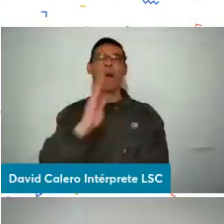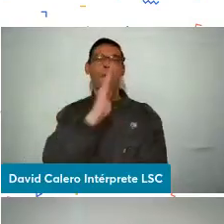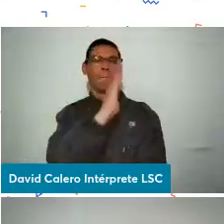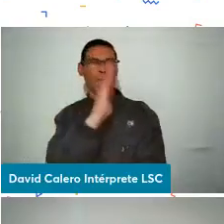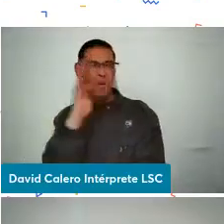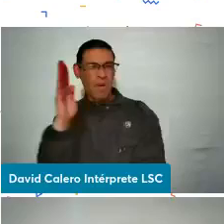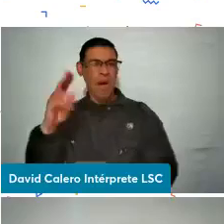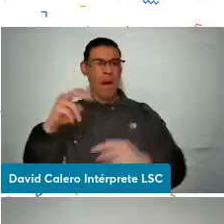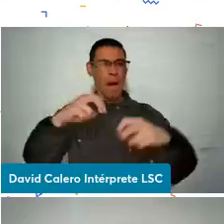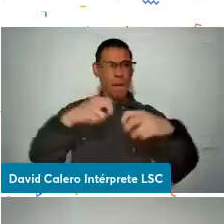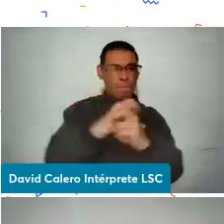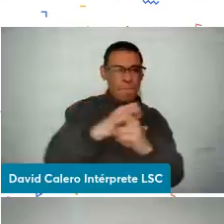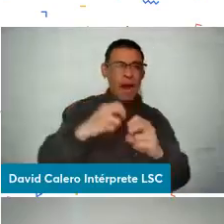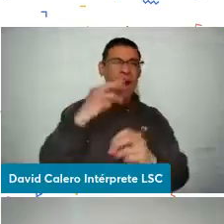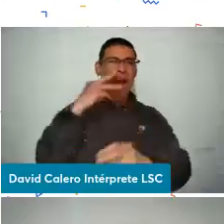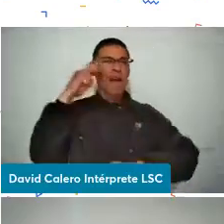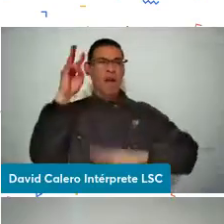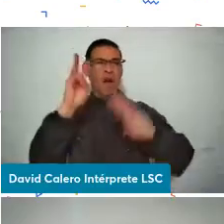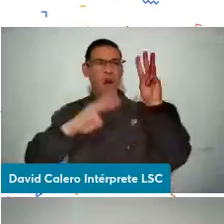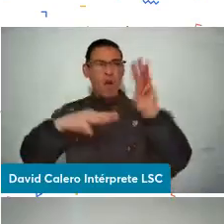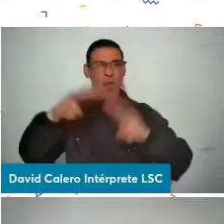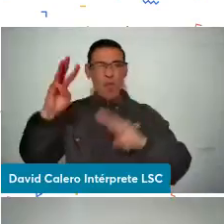universidades. Entonces, creo que